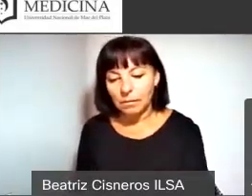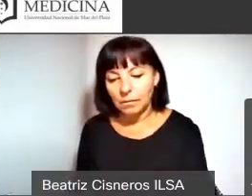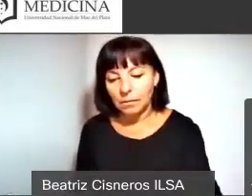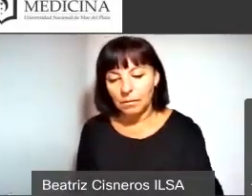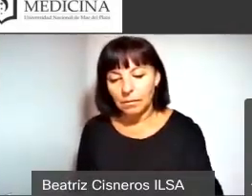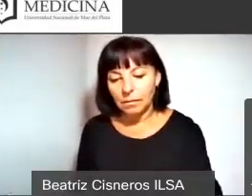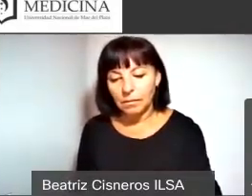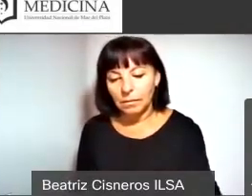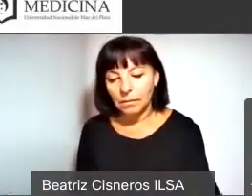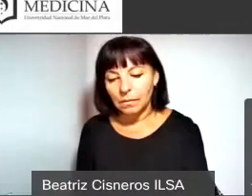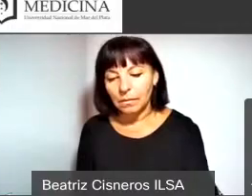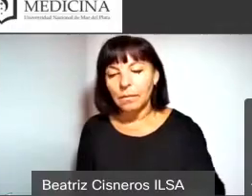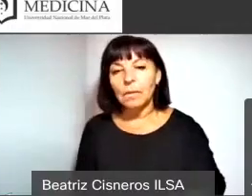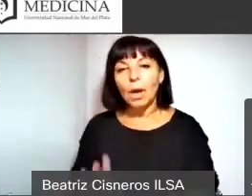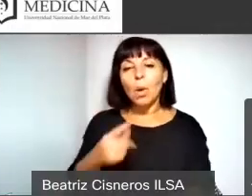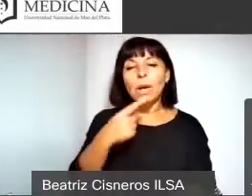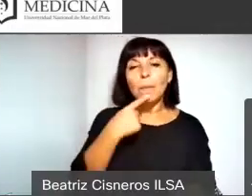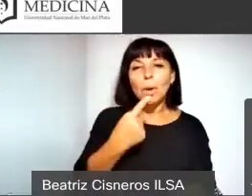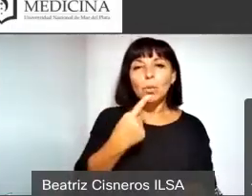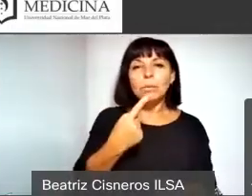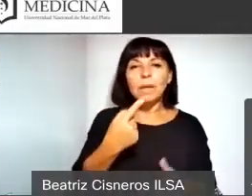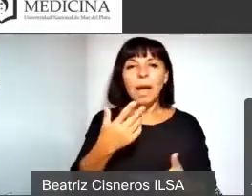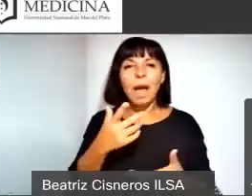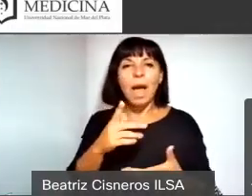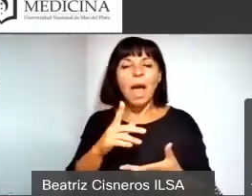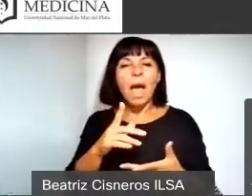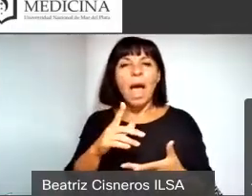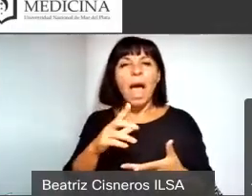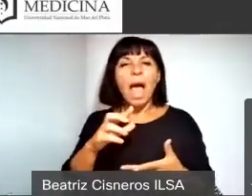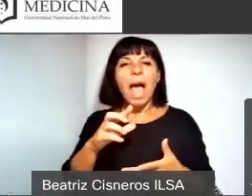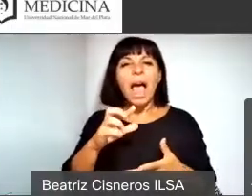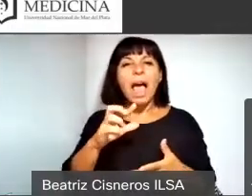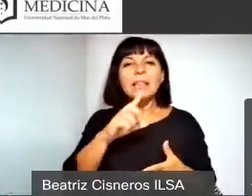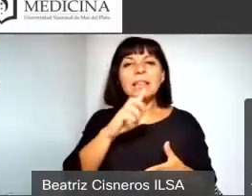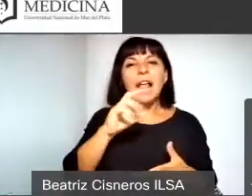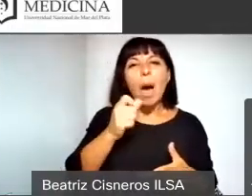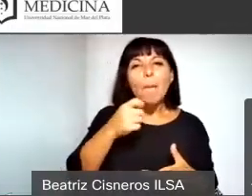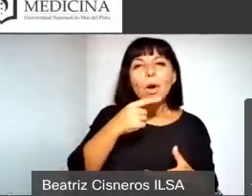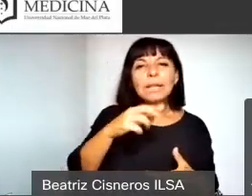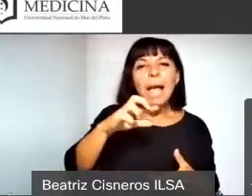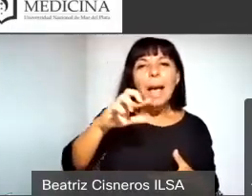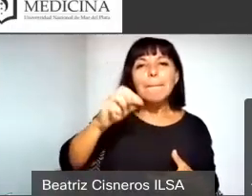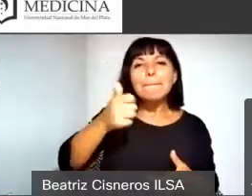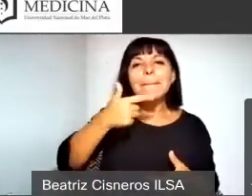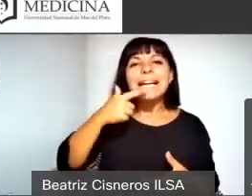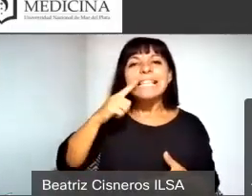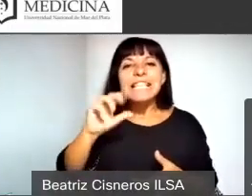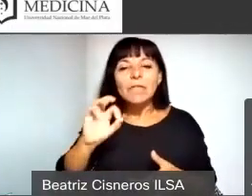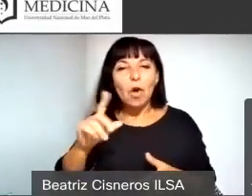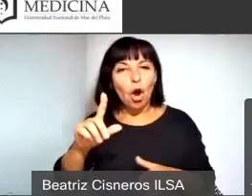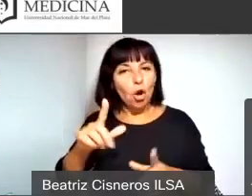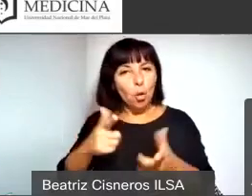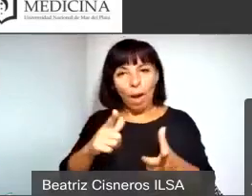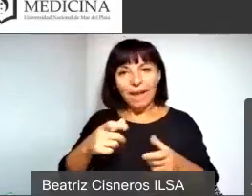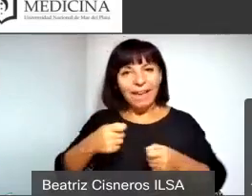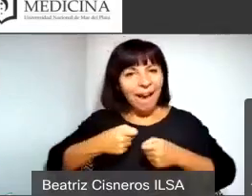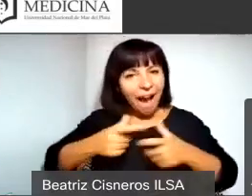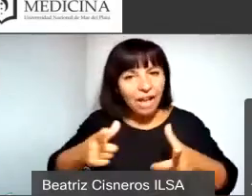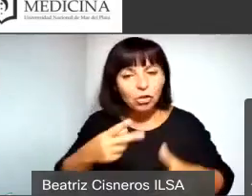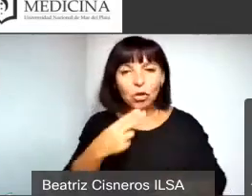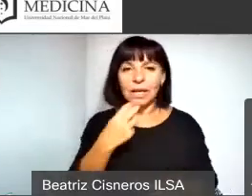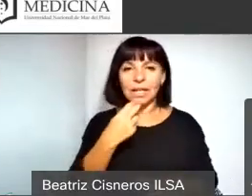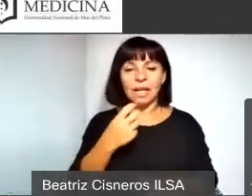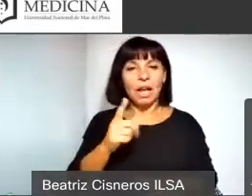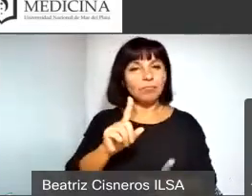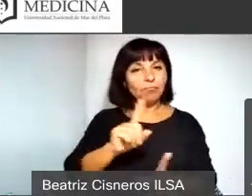Dice, una pregunta, ¿ningún tipo de transporte pasivo involucra gasto de energía? No entendí esa Ninguno, parte. ninguno, sí, ninguno